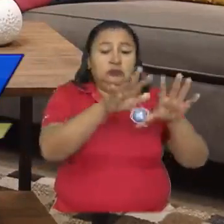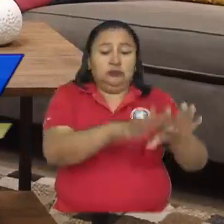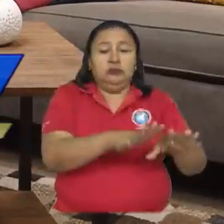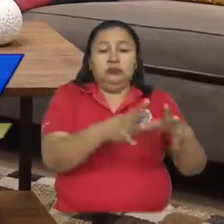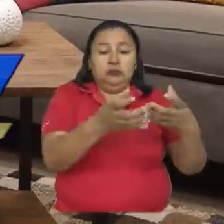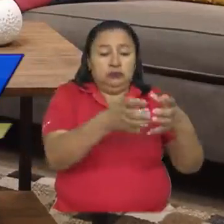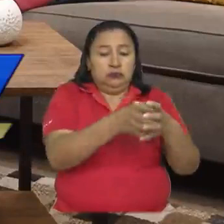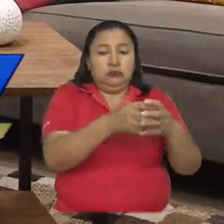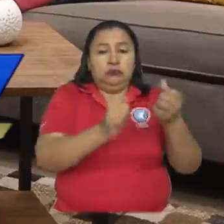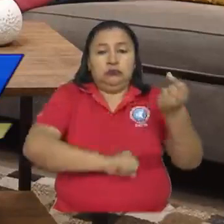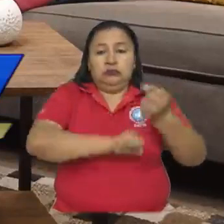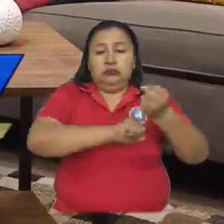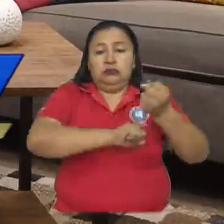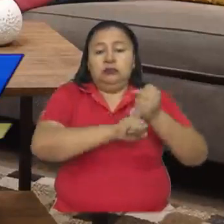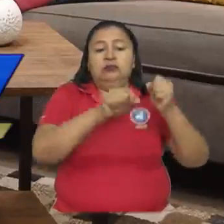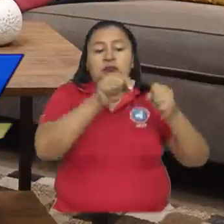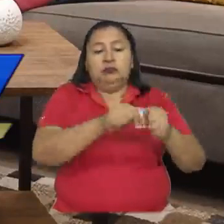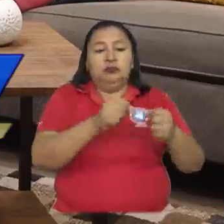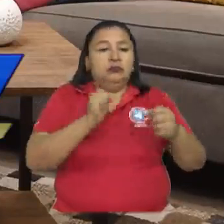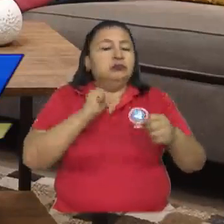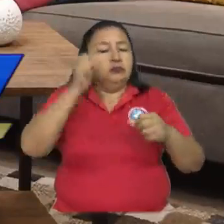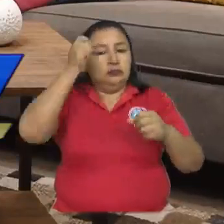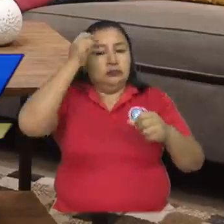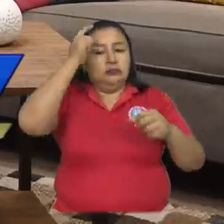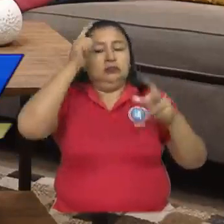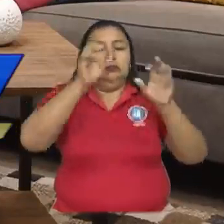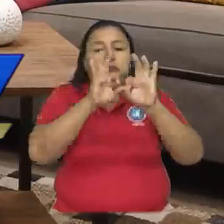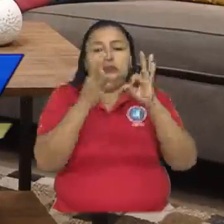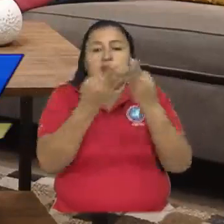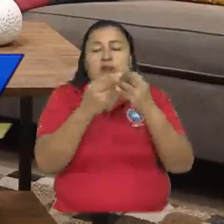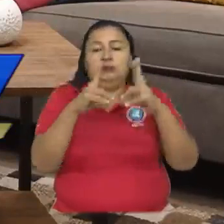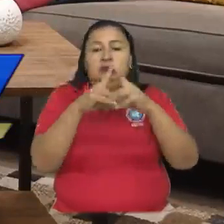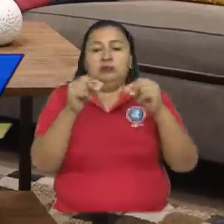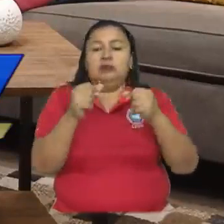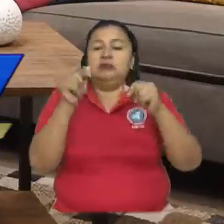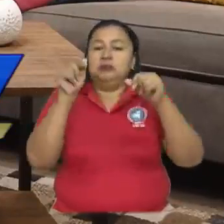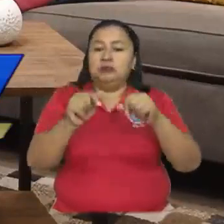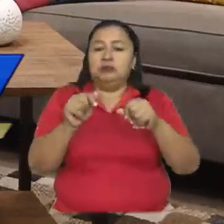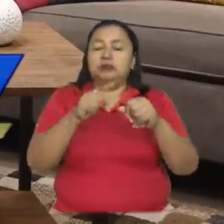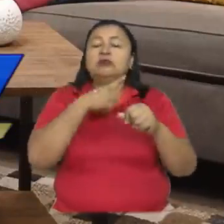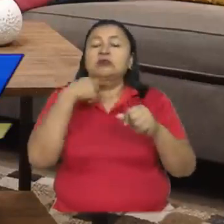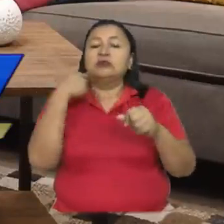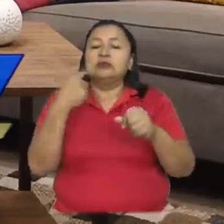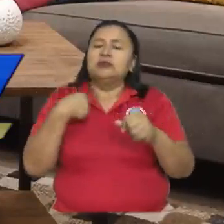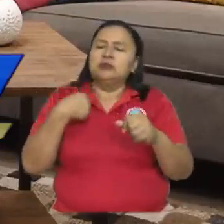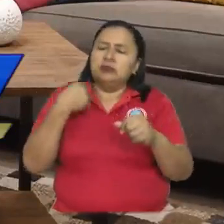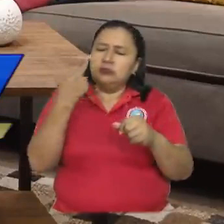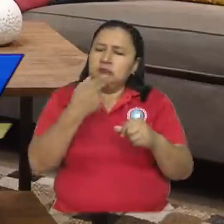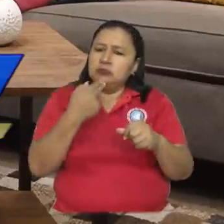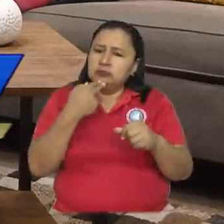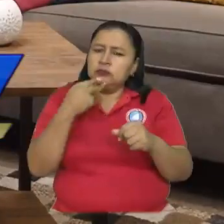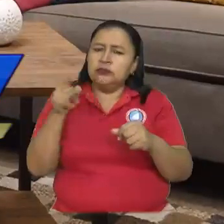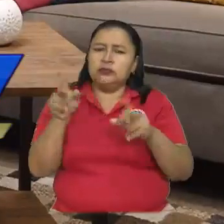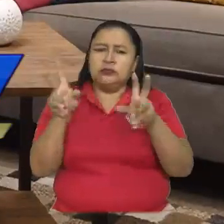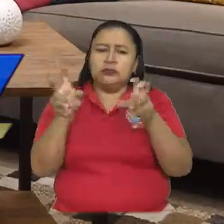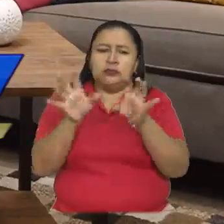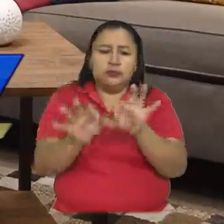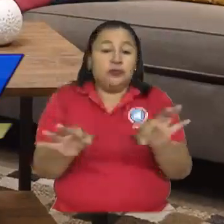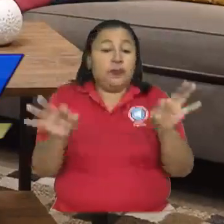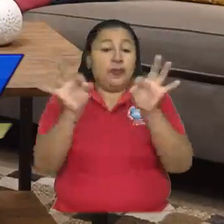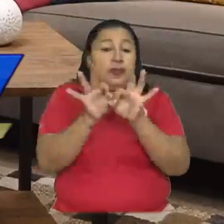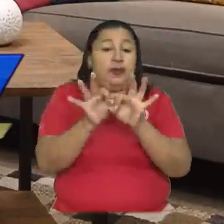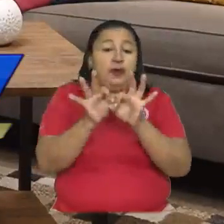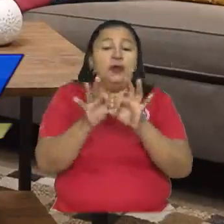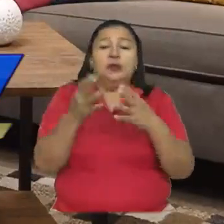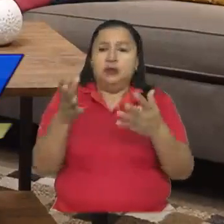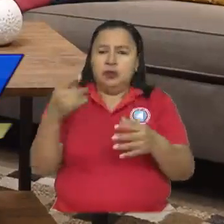comunidades, fortaleciendo precisamente las capacidades de las familias nicaragüenses. Dentro de esa realidad le consulto sobre un tema muy importante que